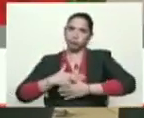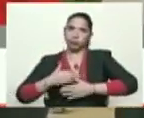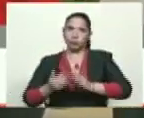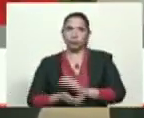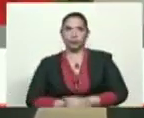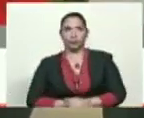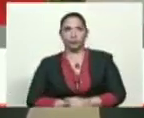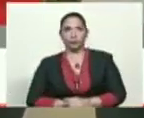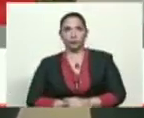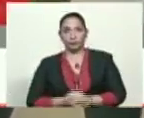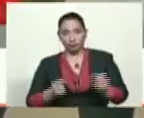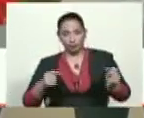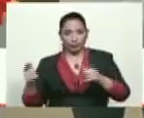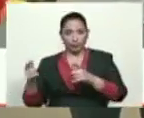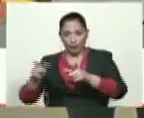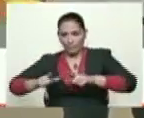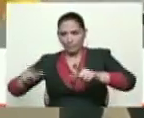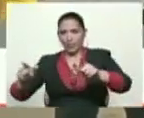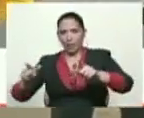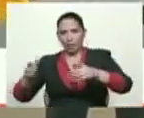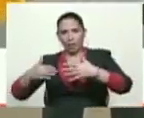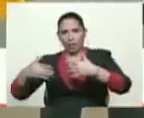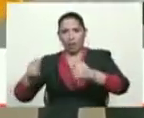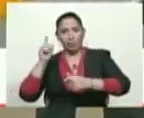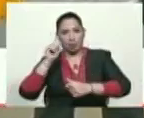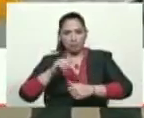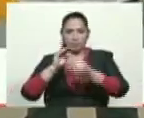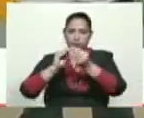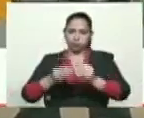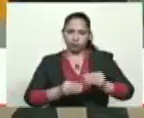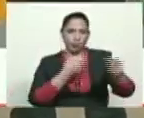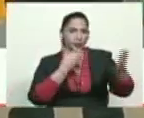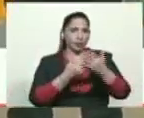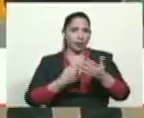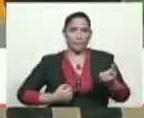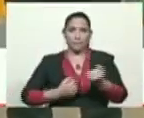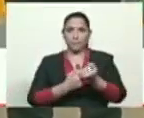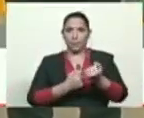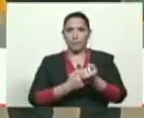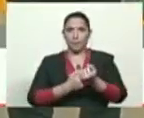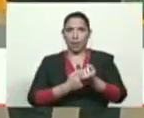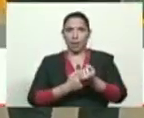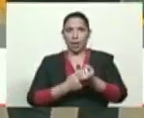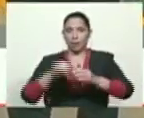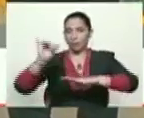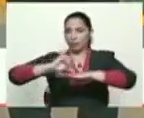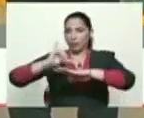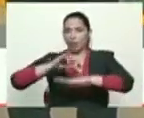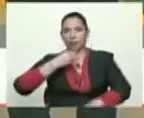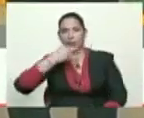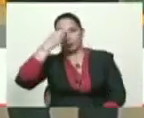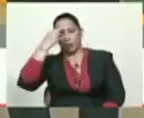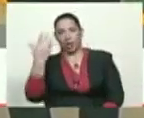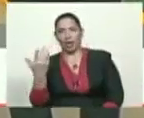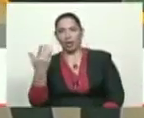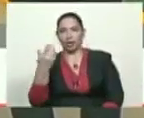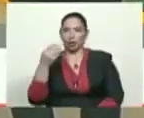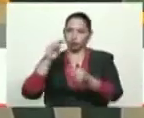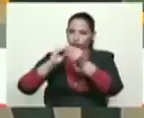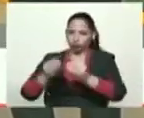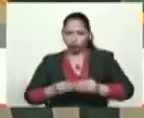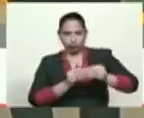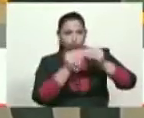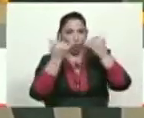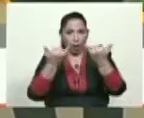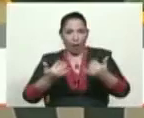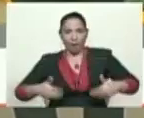espacios seguros así que ya tenemos un avance también hemos recuperado gracias a su apoyo la catedral de los teques que quedó hermosa y ahora con este